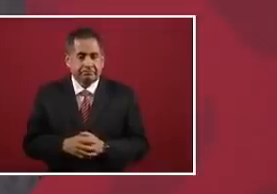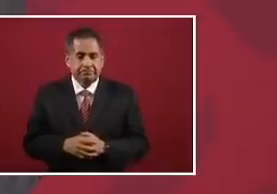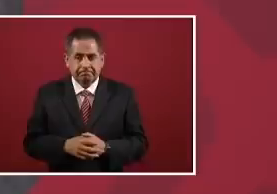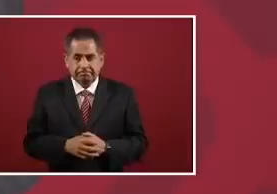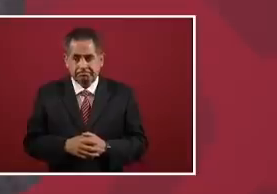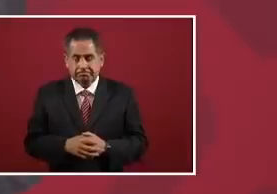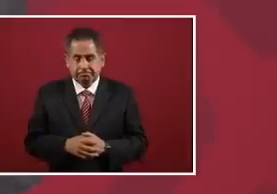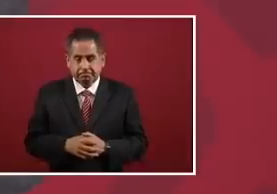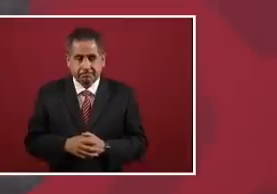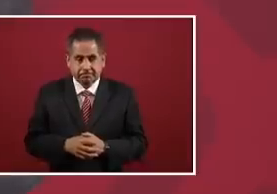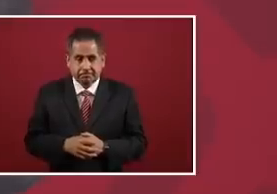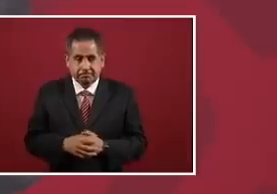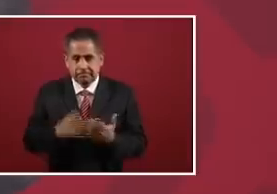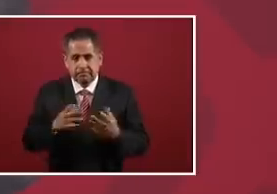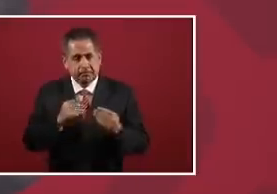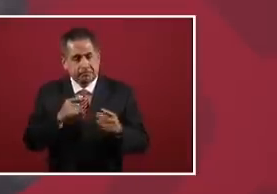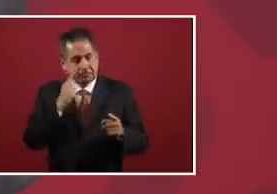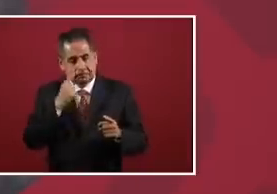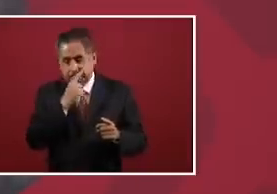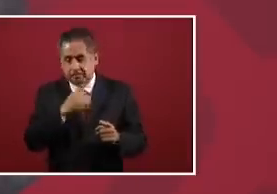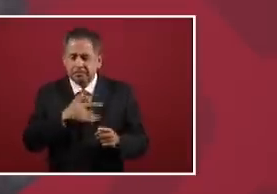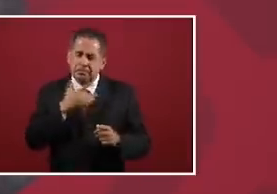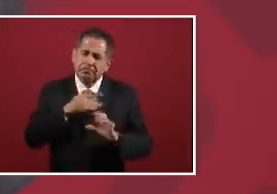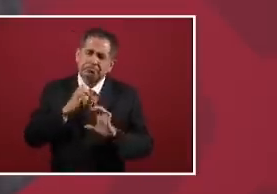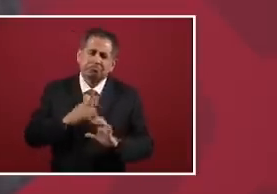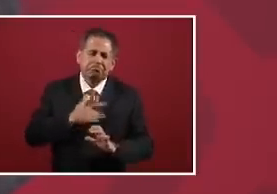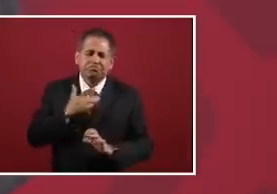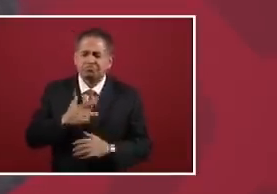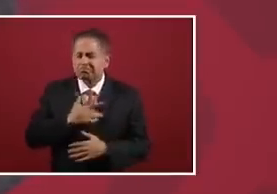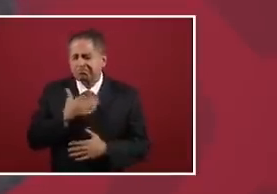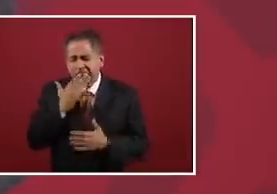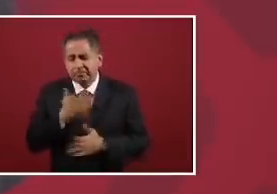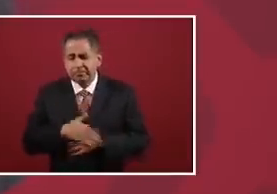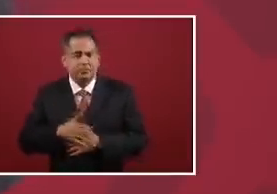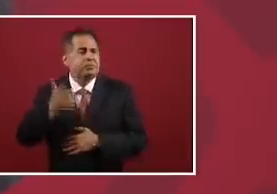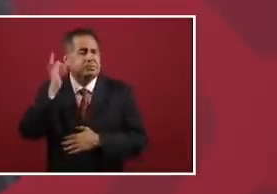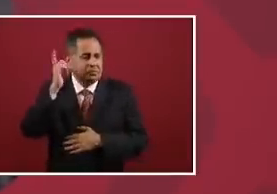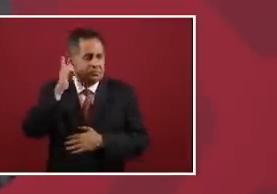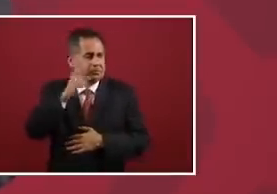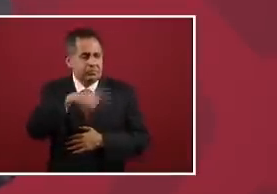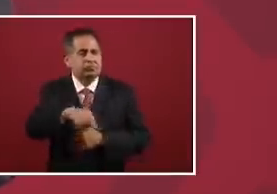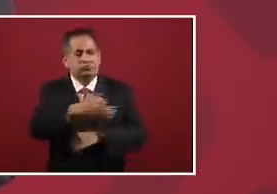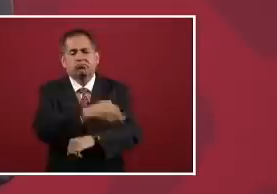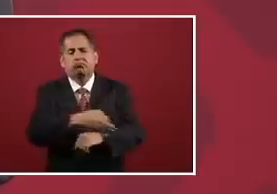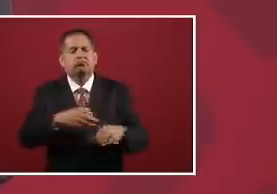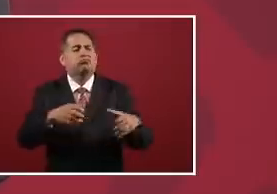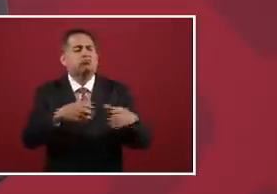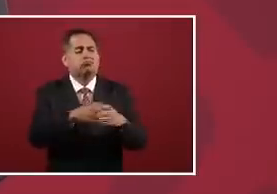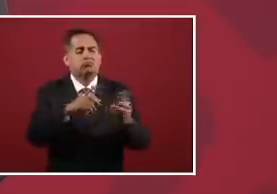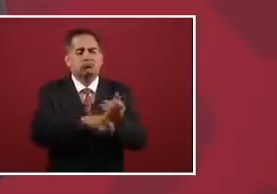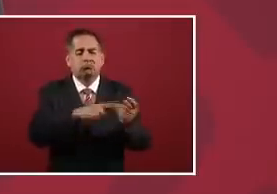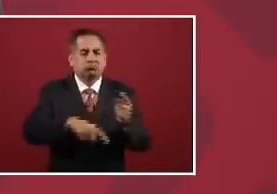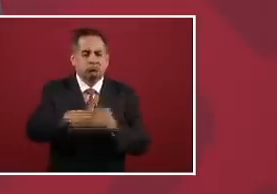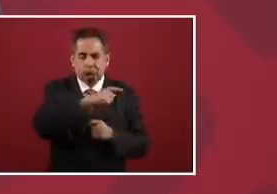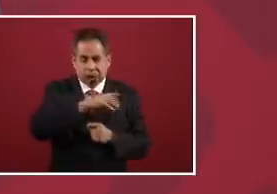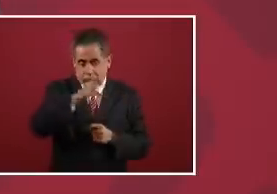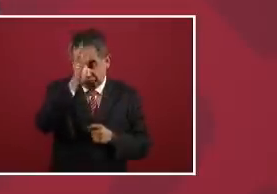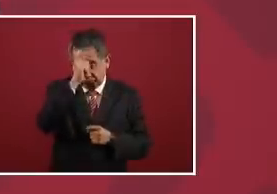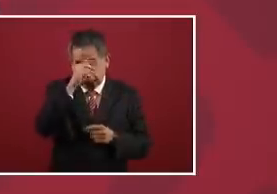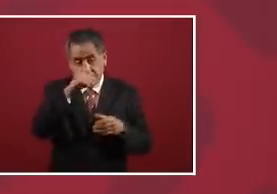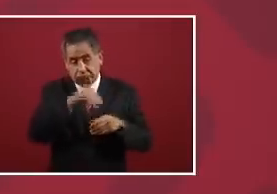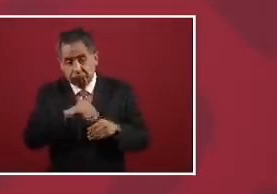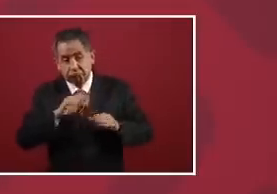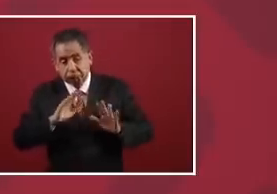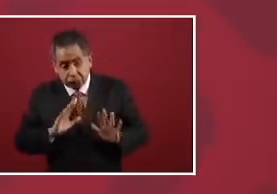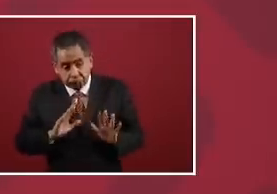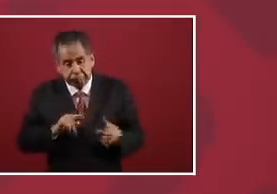con mucho sentimiento. Entonces, ojalá y los familiares se pongan de acuerdo.